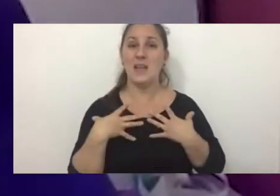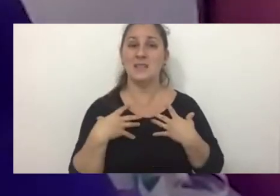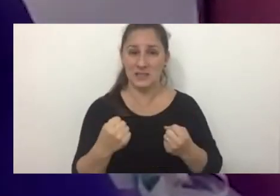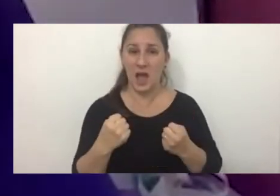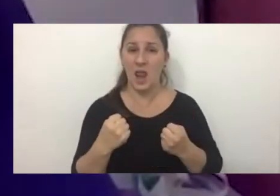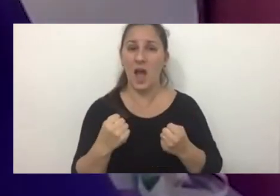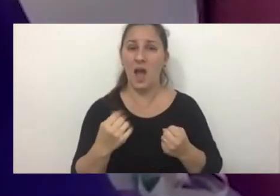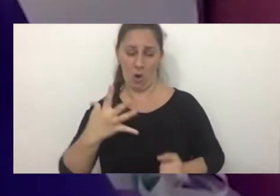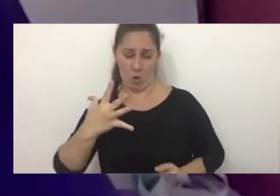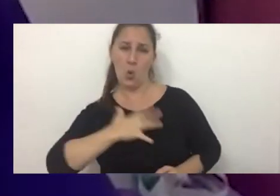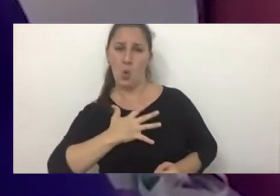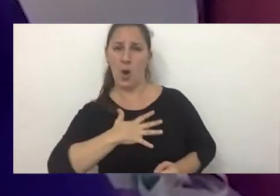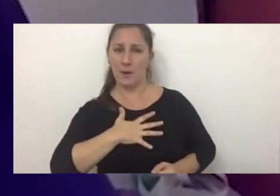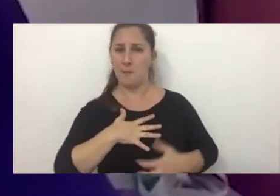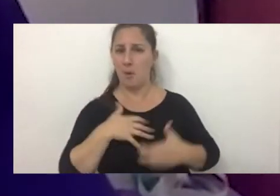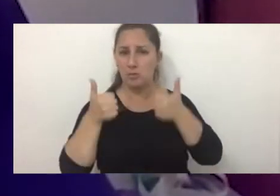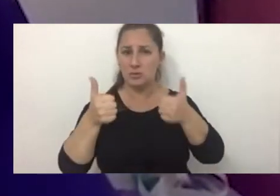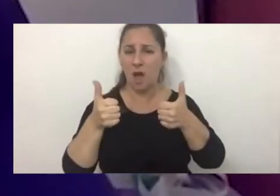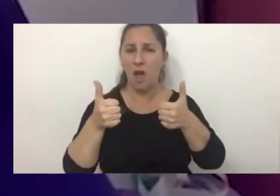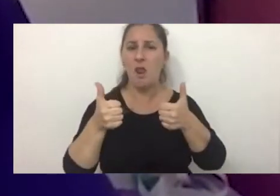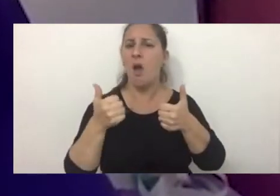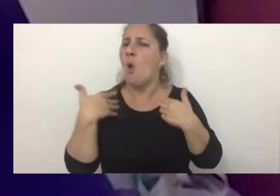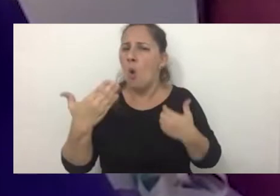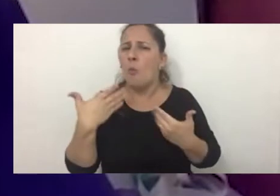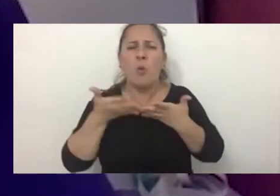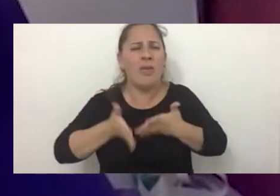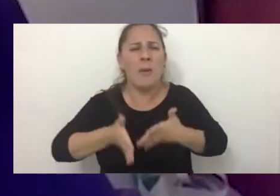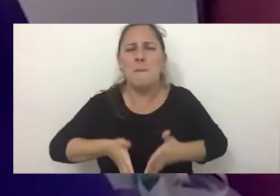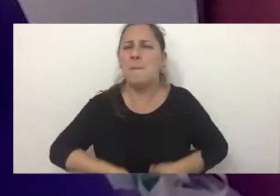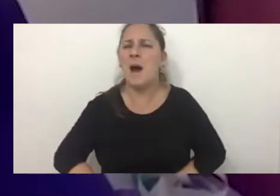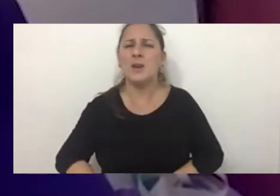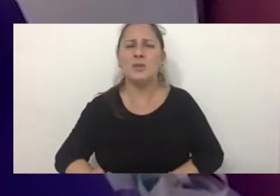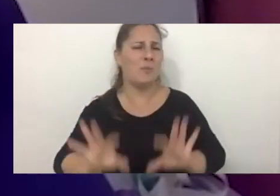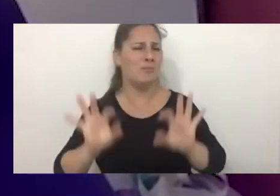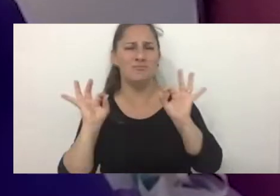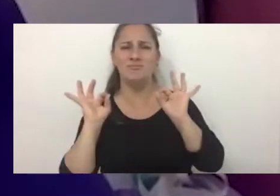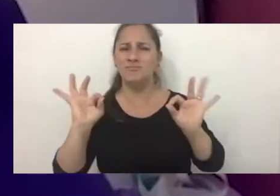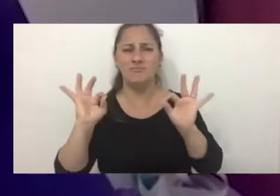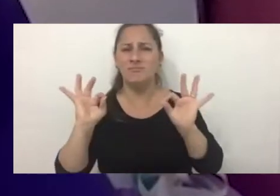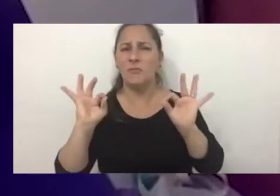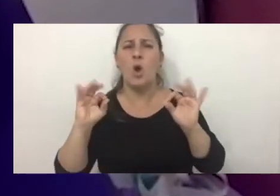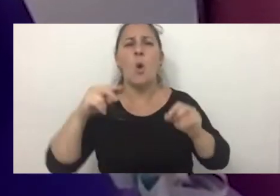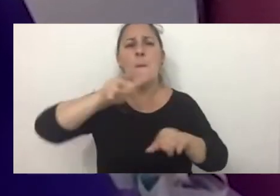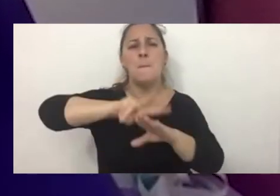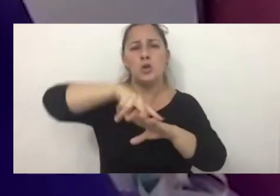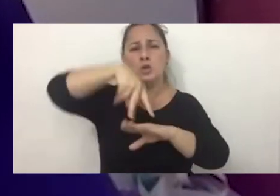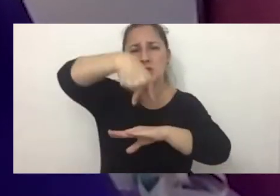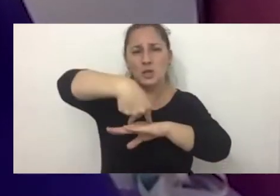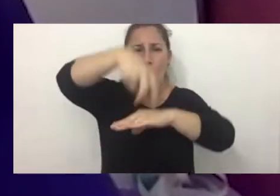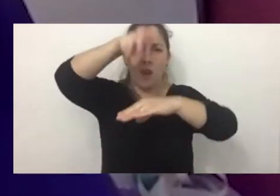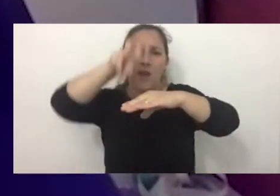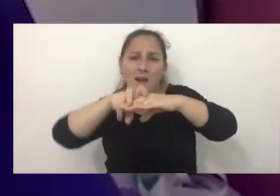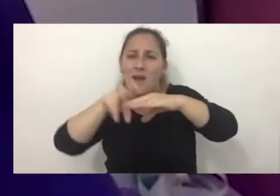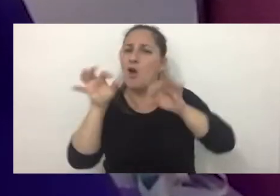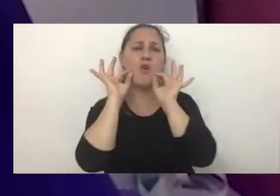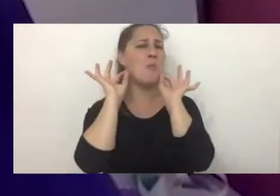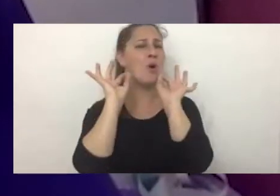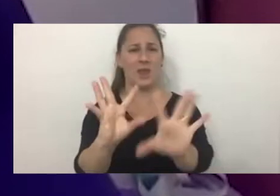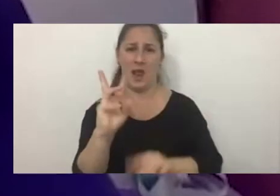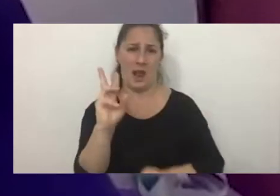Como decía Caro, ¿no? Hacer intervenciones por el simple protocolo, tanto